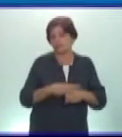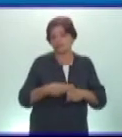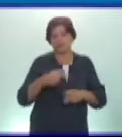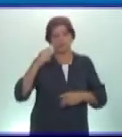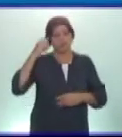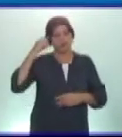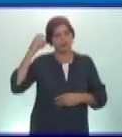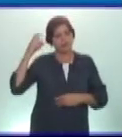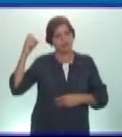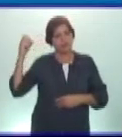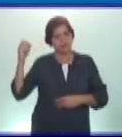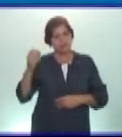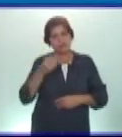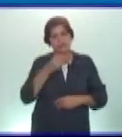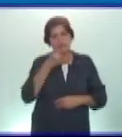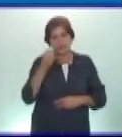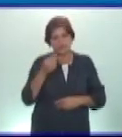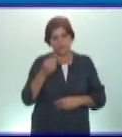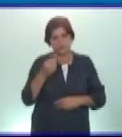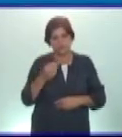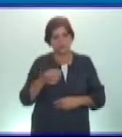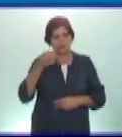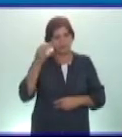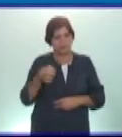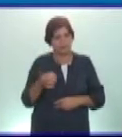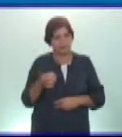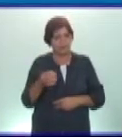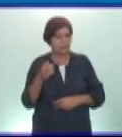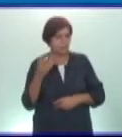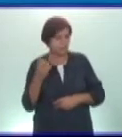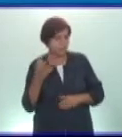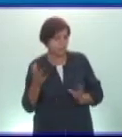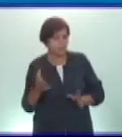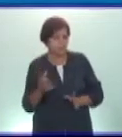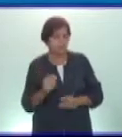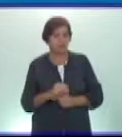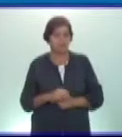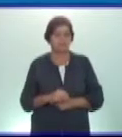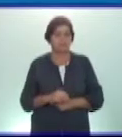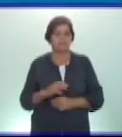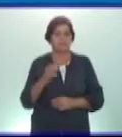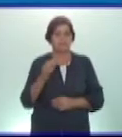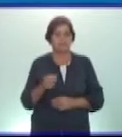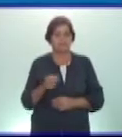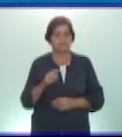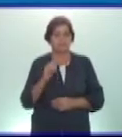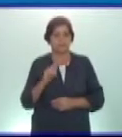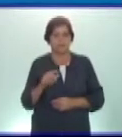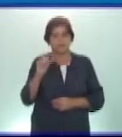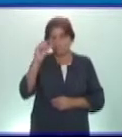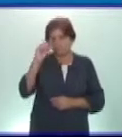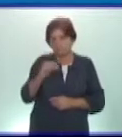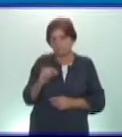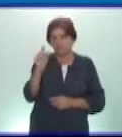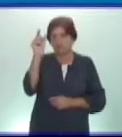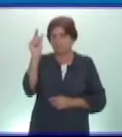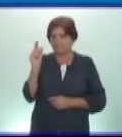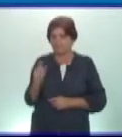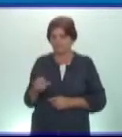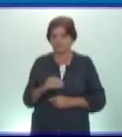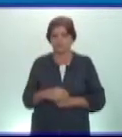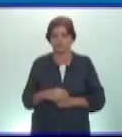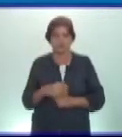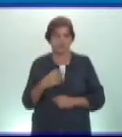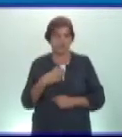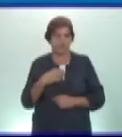imaginaria que puede estar basada o no en hechos reales. Generalmente aparecen pocos personajes. El cuento tiene